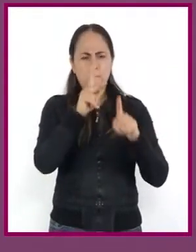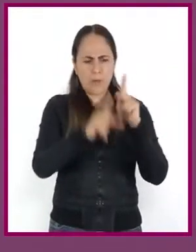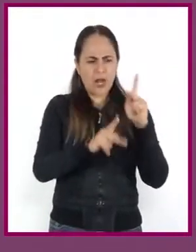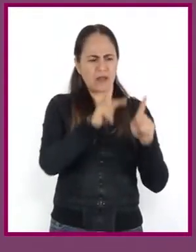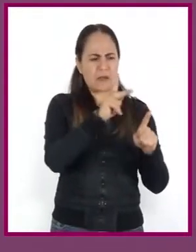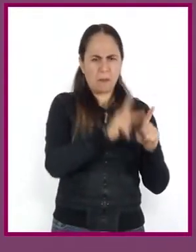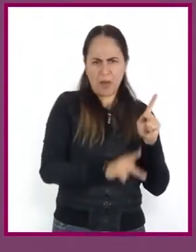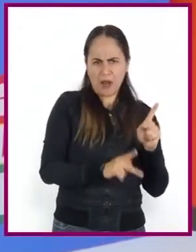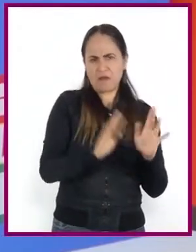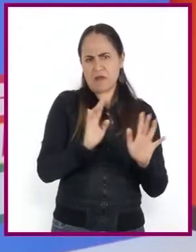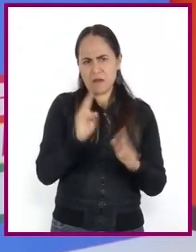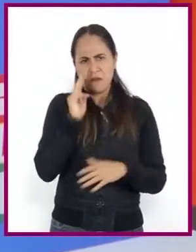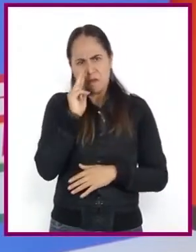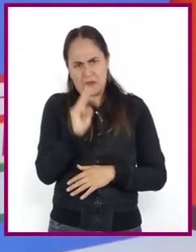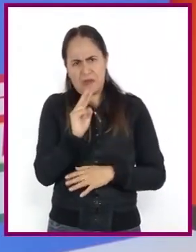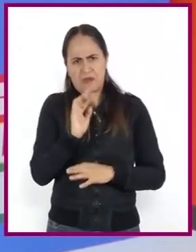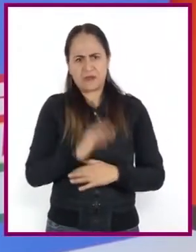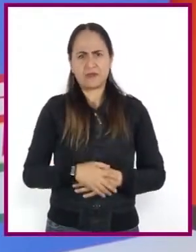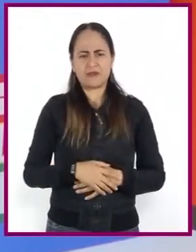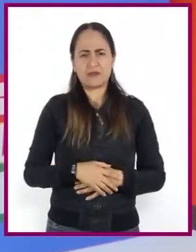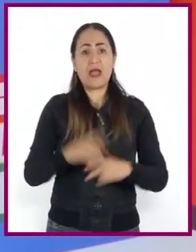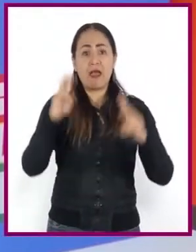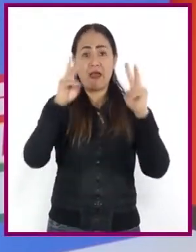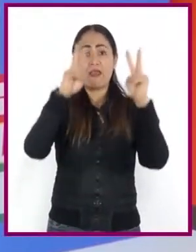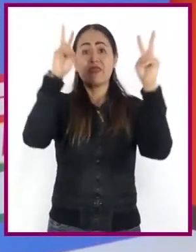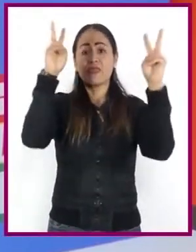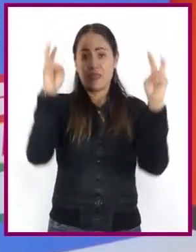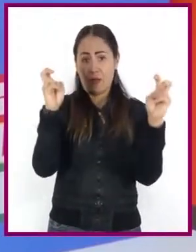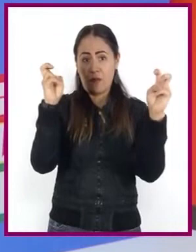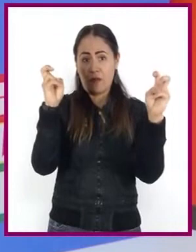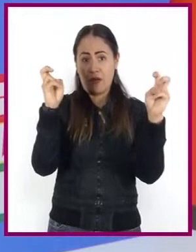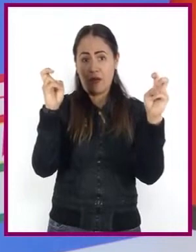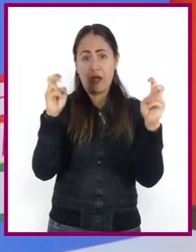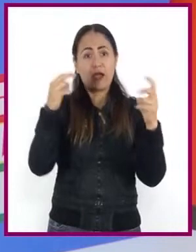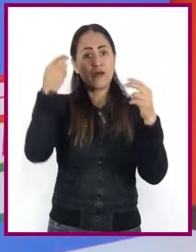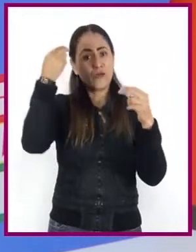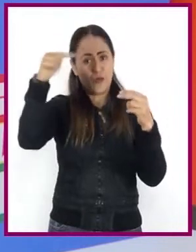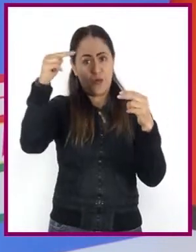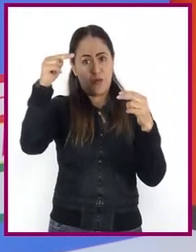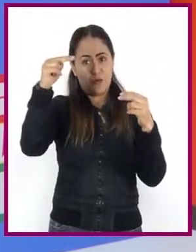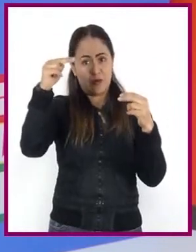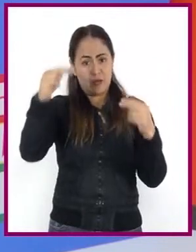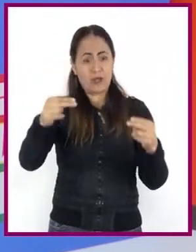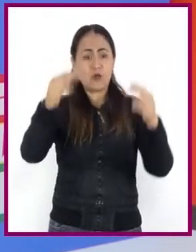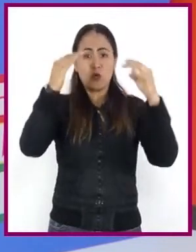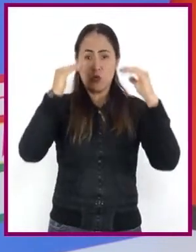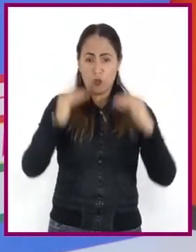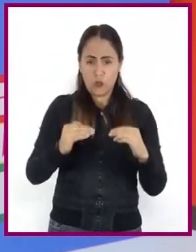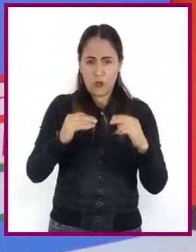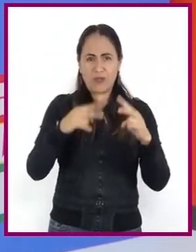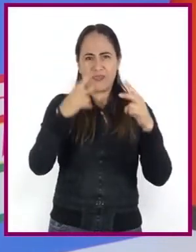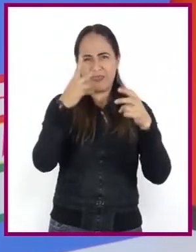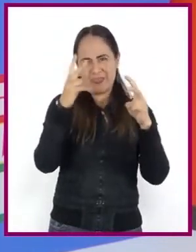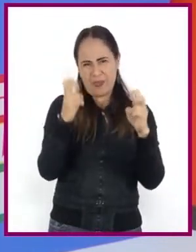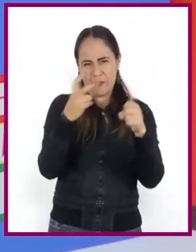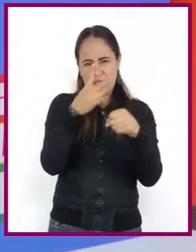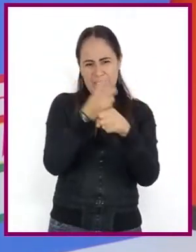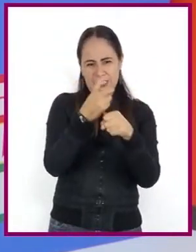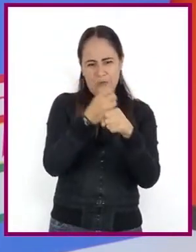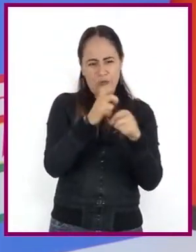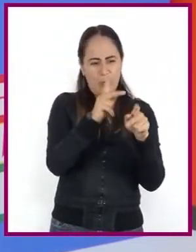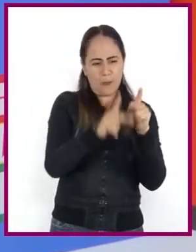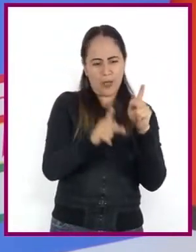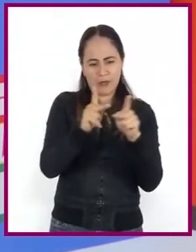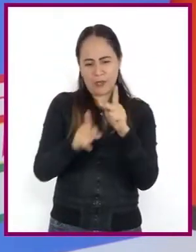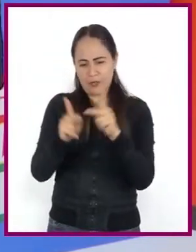de estos. Digamos que el título le da nombre al todo y los subtítulos a cada una de sus partes.